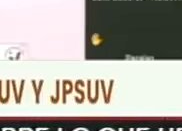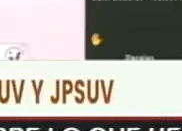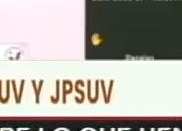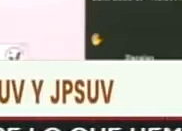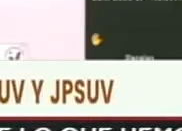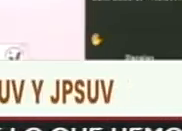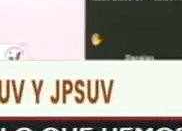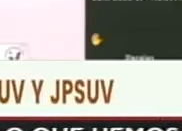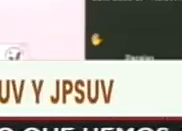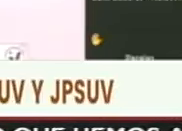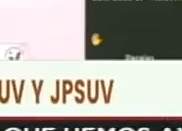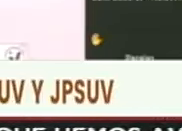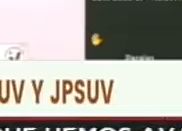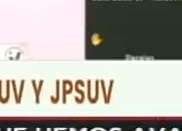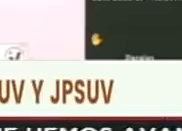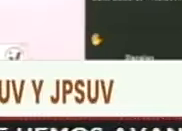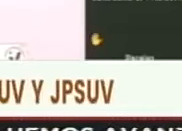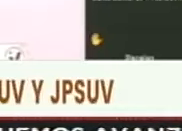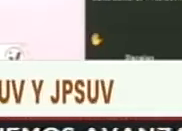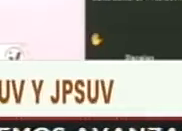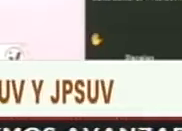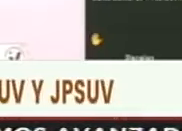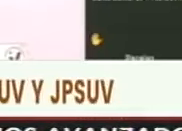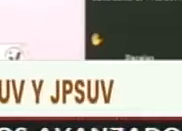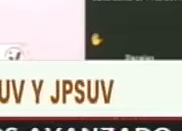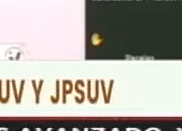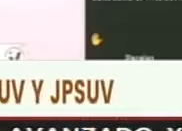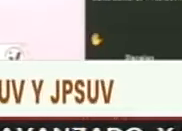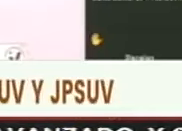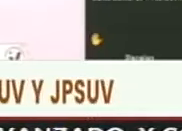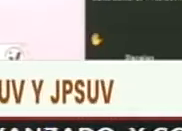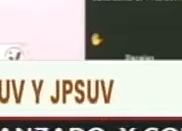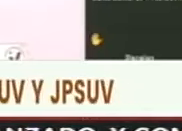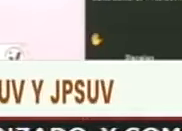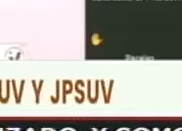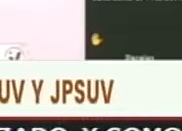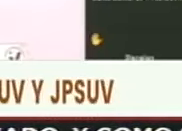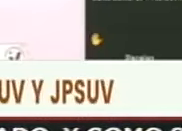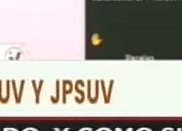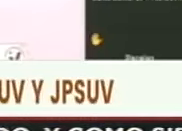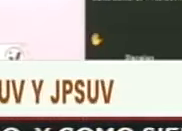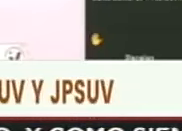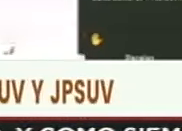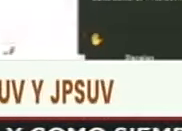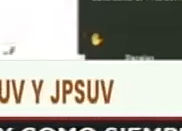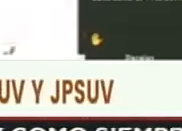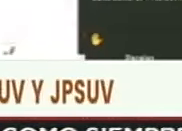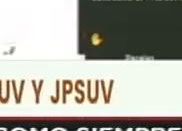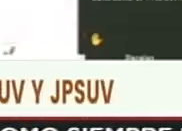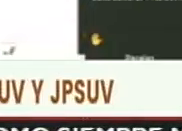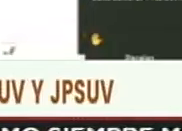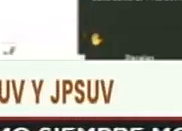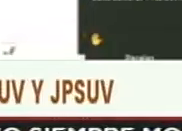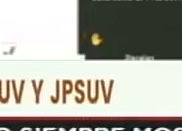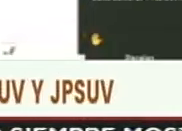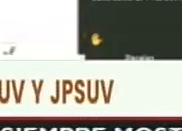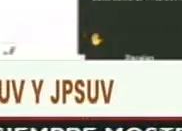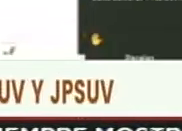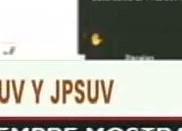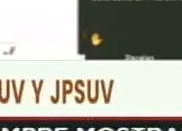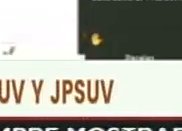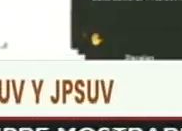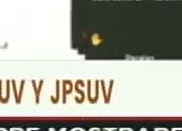allá JP cómo está me escuchan ah